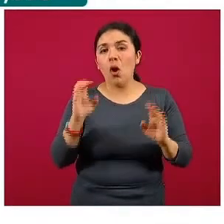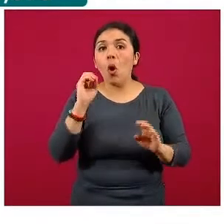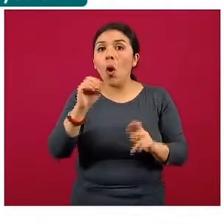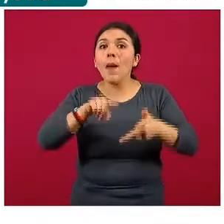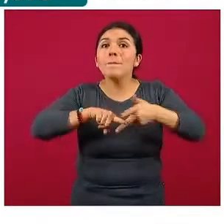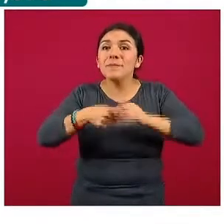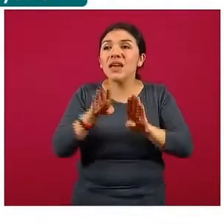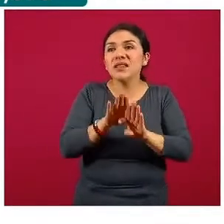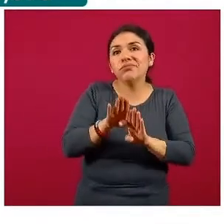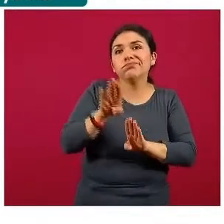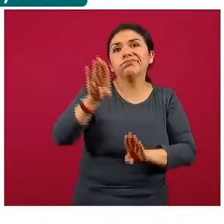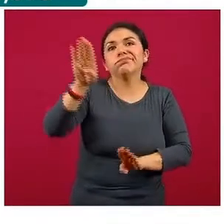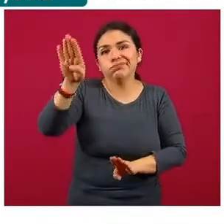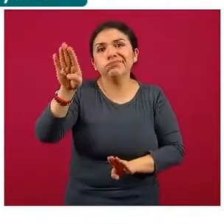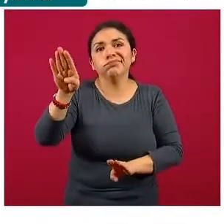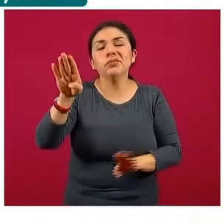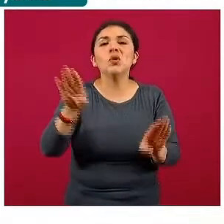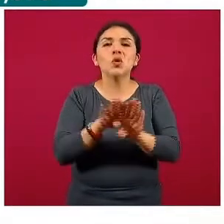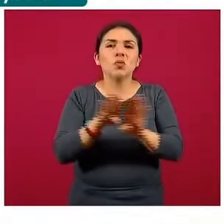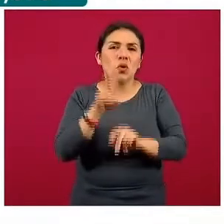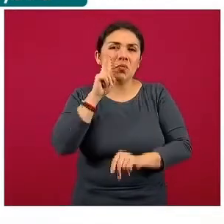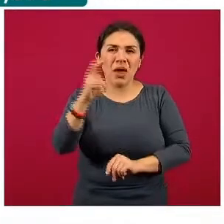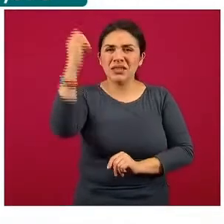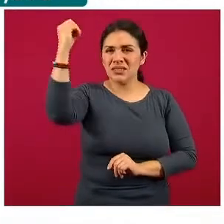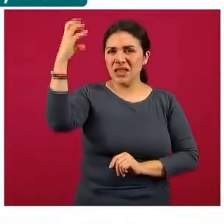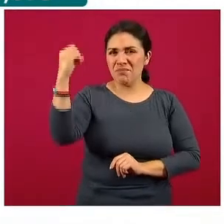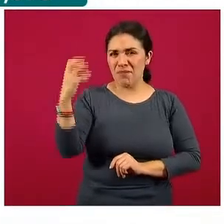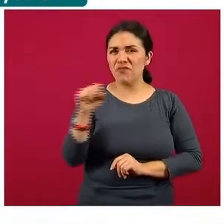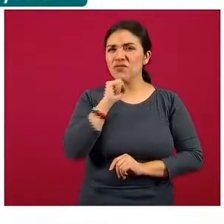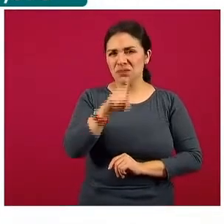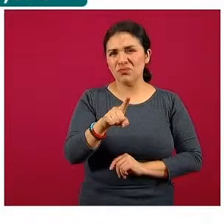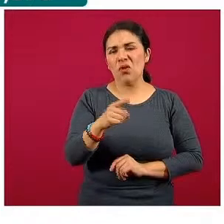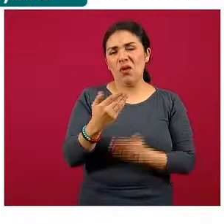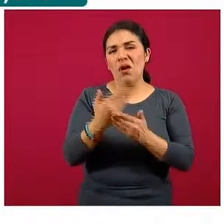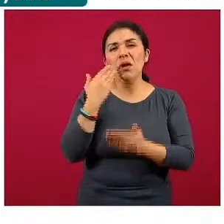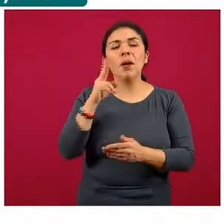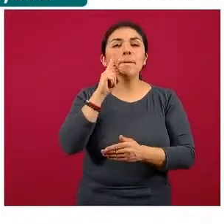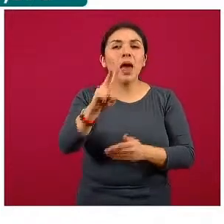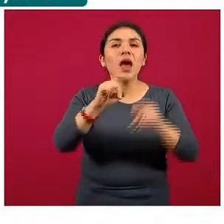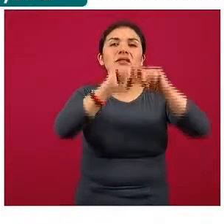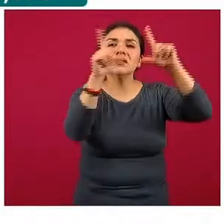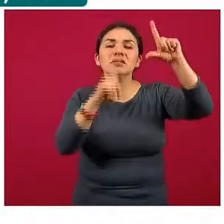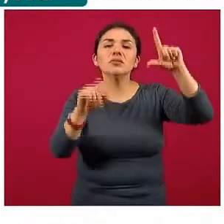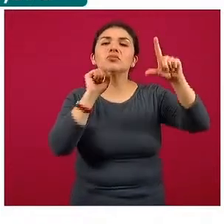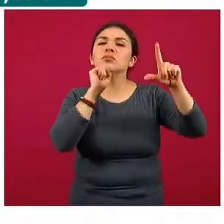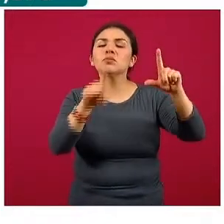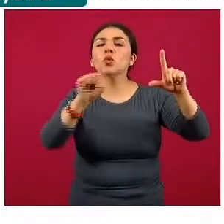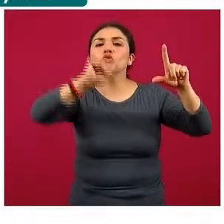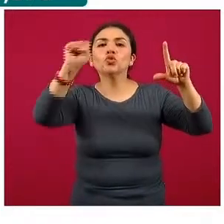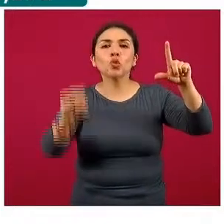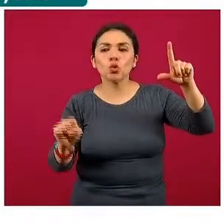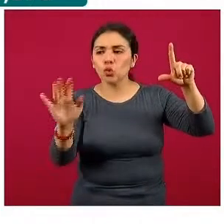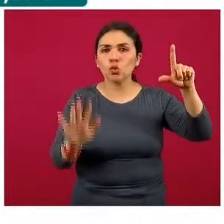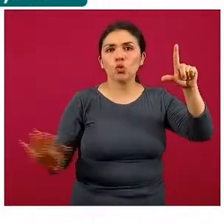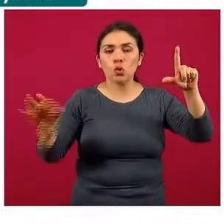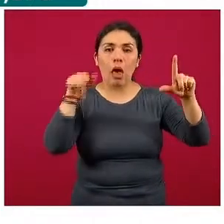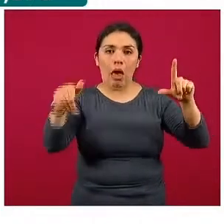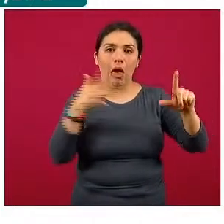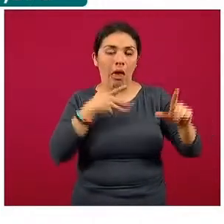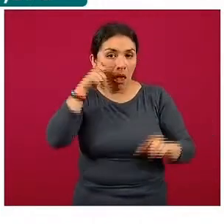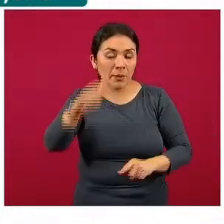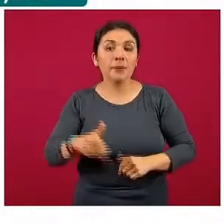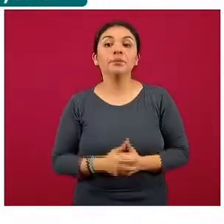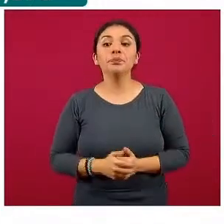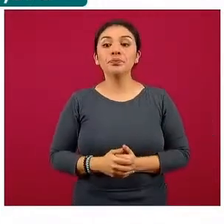en un descenso, como lo hemos visto en el semáforo, precisamente entidades del sur-sureste del país. Para